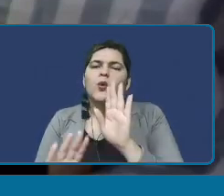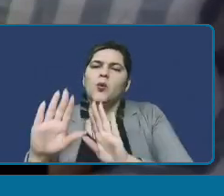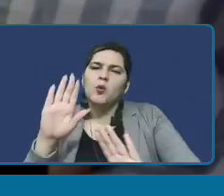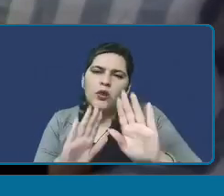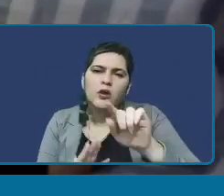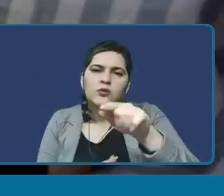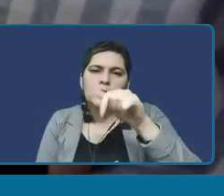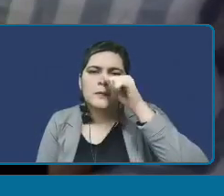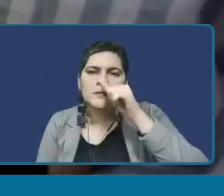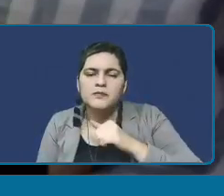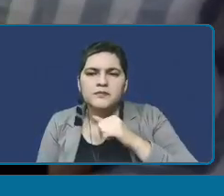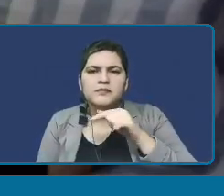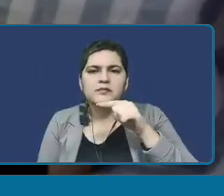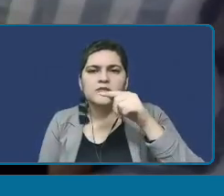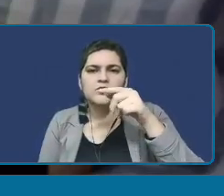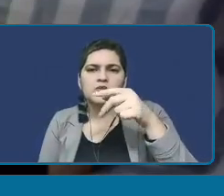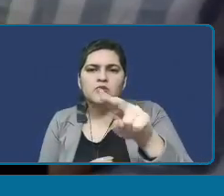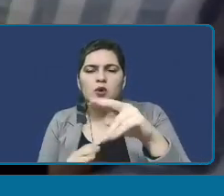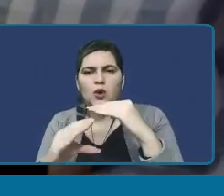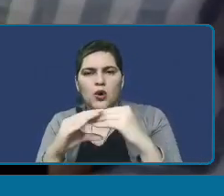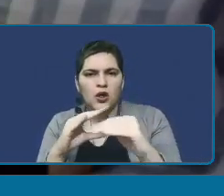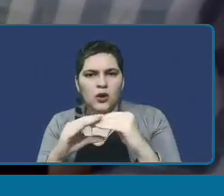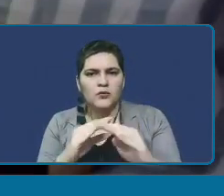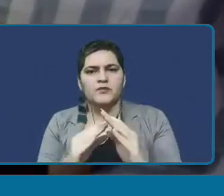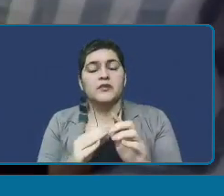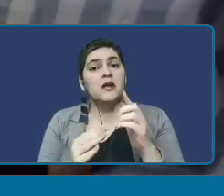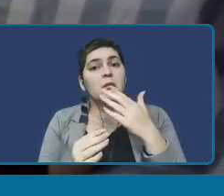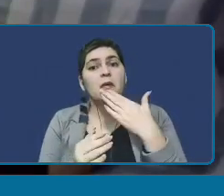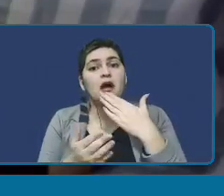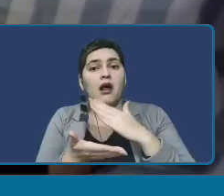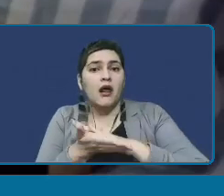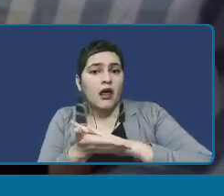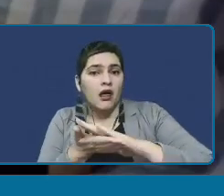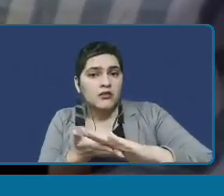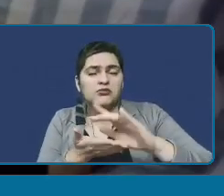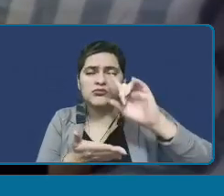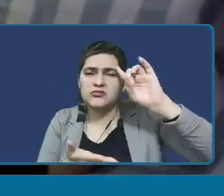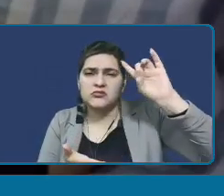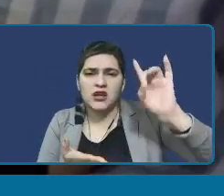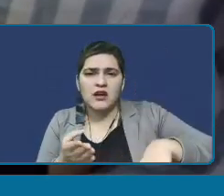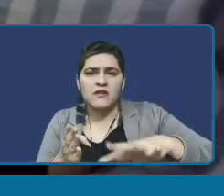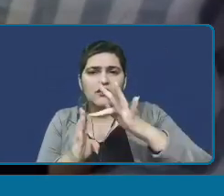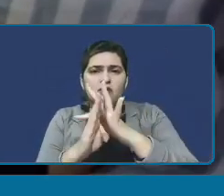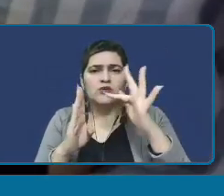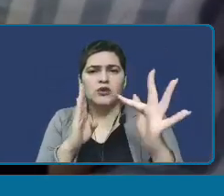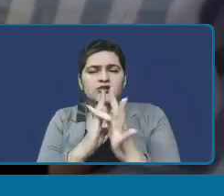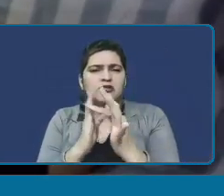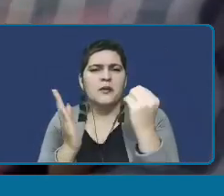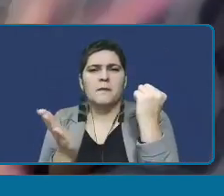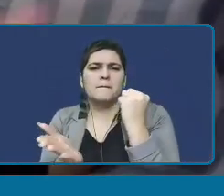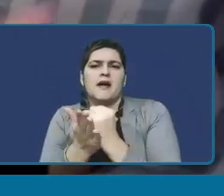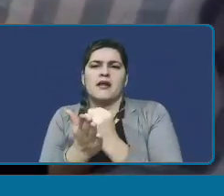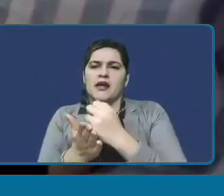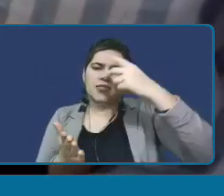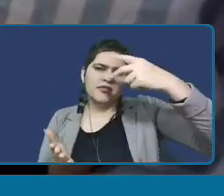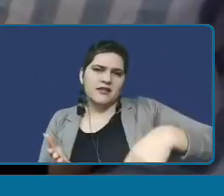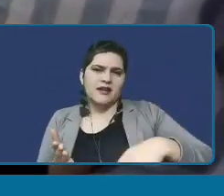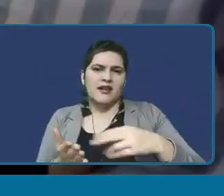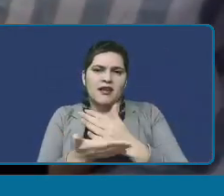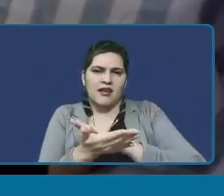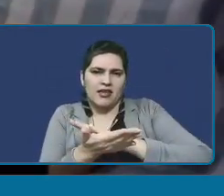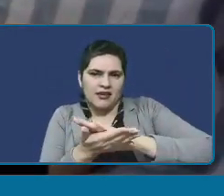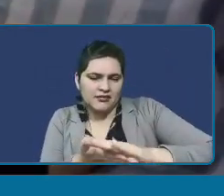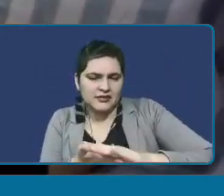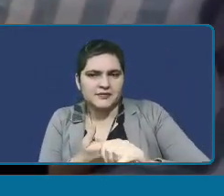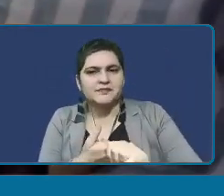y es un curso gratuito por lo demás. Ustedes ya saben que Fundación Juan, ese es el sello que nos caracteriza. Bueno, ¿y con quiénes vamos a estar en este curso